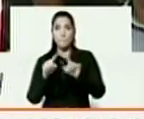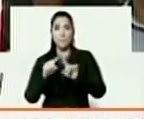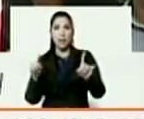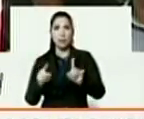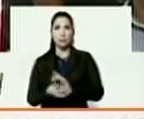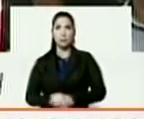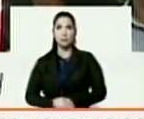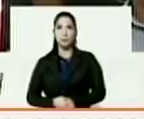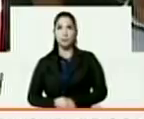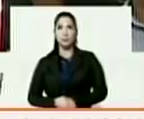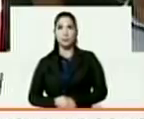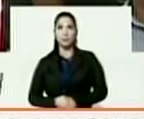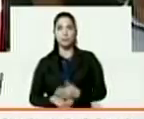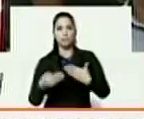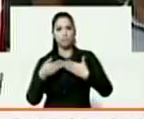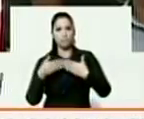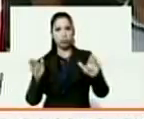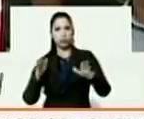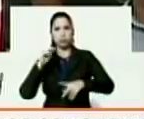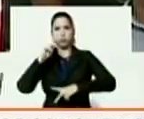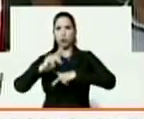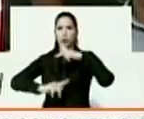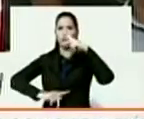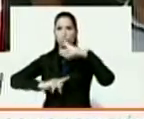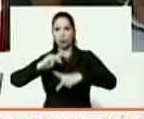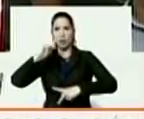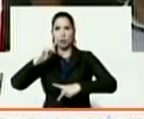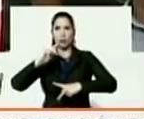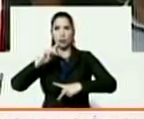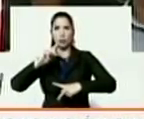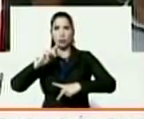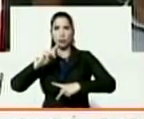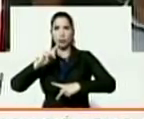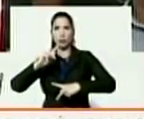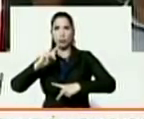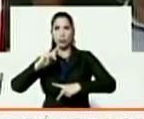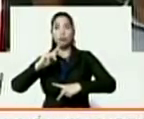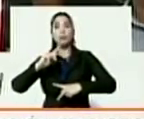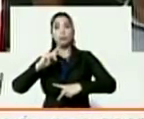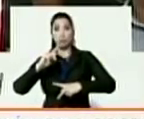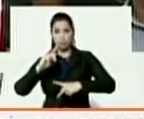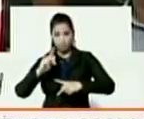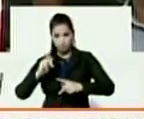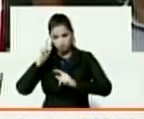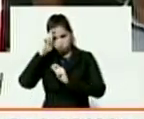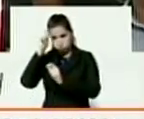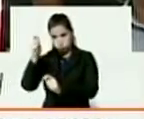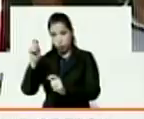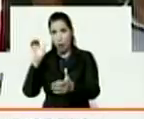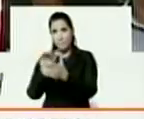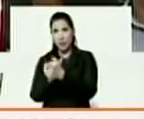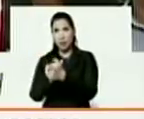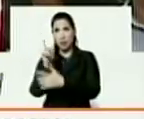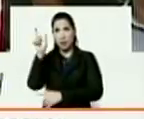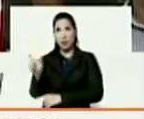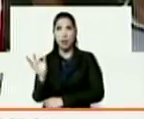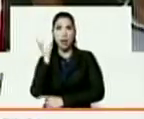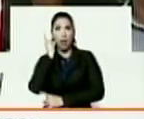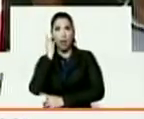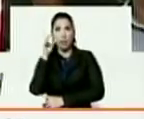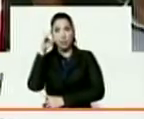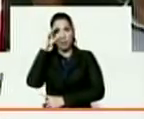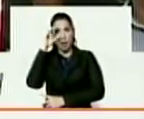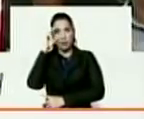que abra un proceso por parte del ejecutivo designado a la compañera del 6 rodríguez